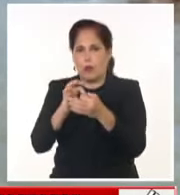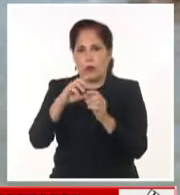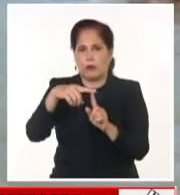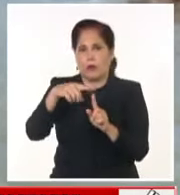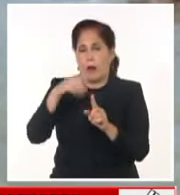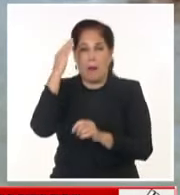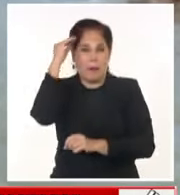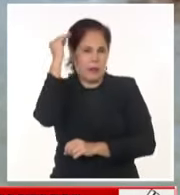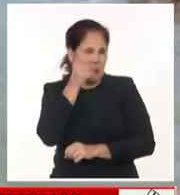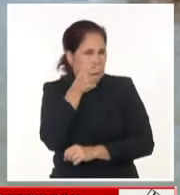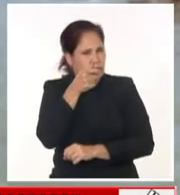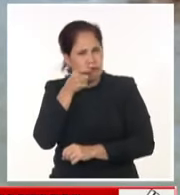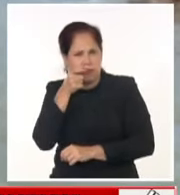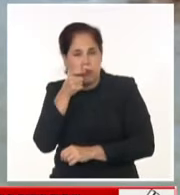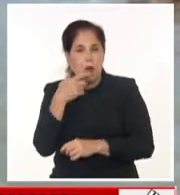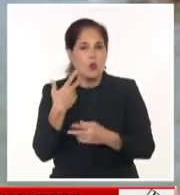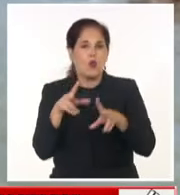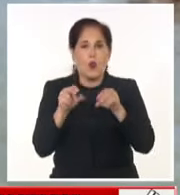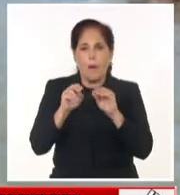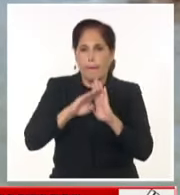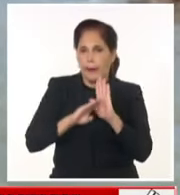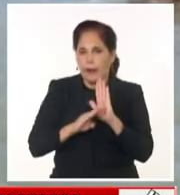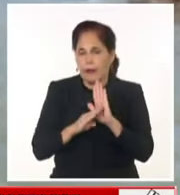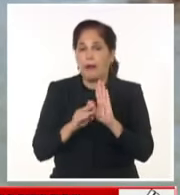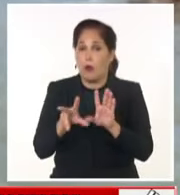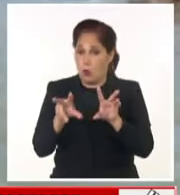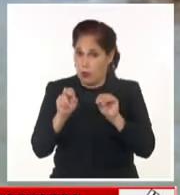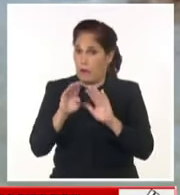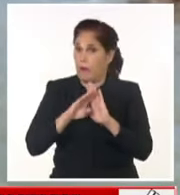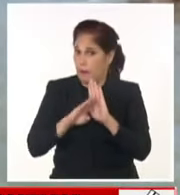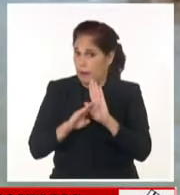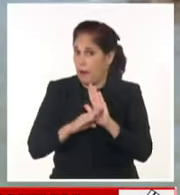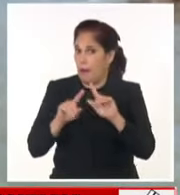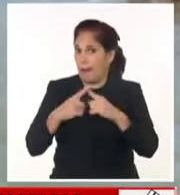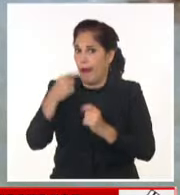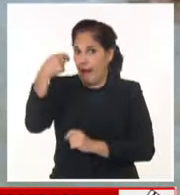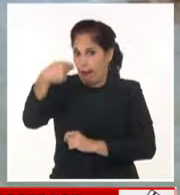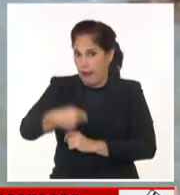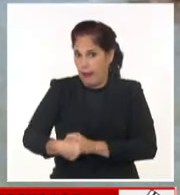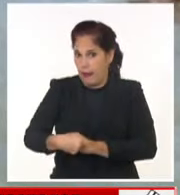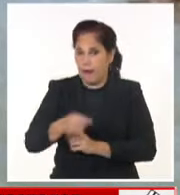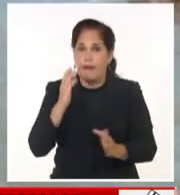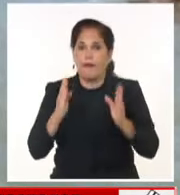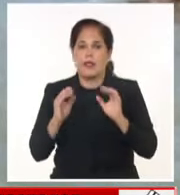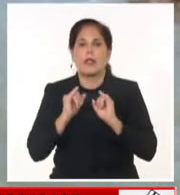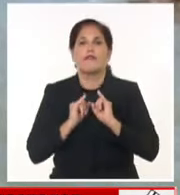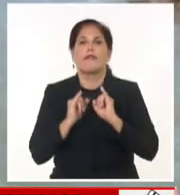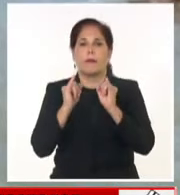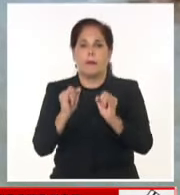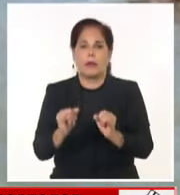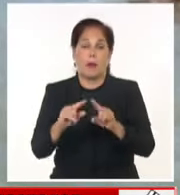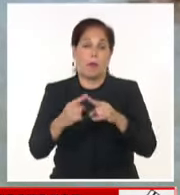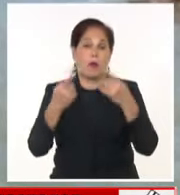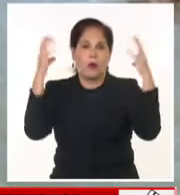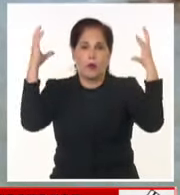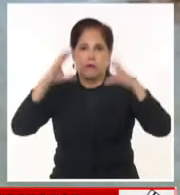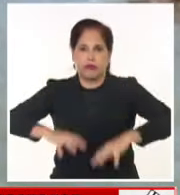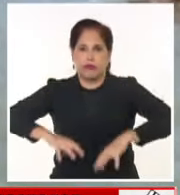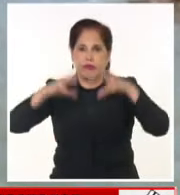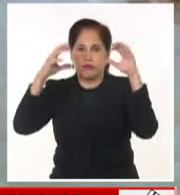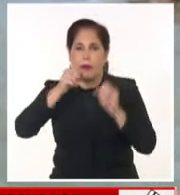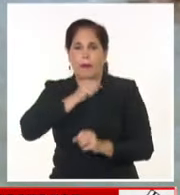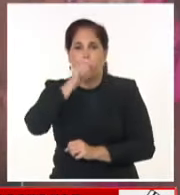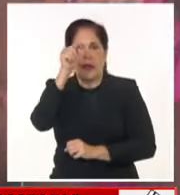para chequear la implementación de las medidas adoptadas tras ser decretada la fase informativa por intensa lluvias. El periodista Uri